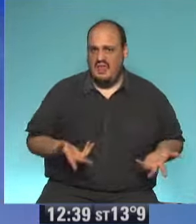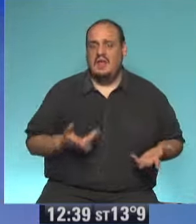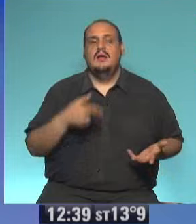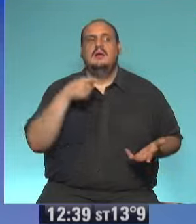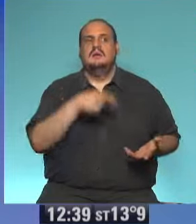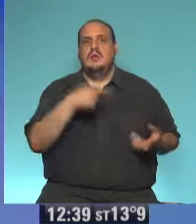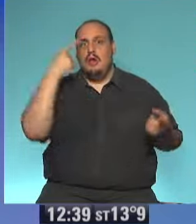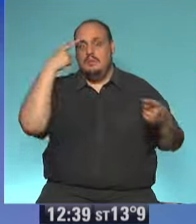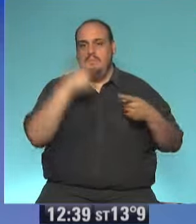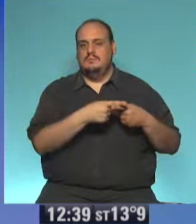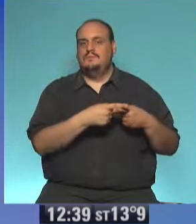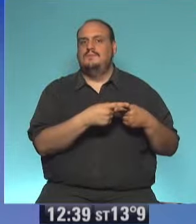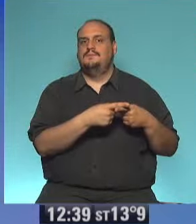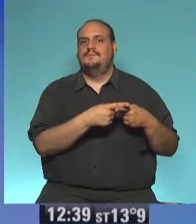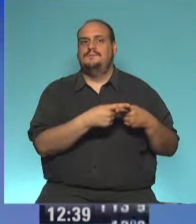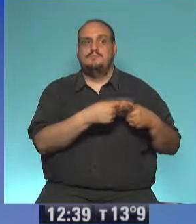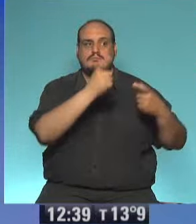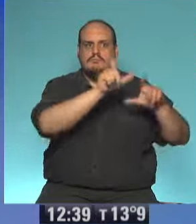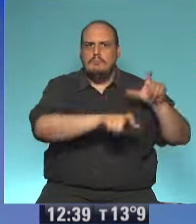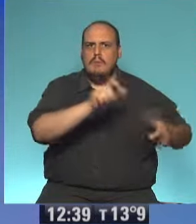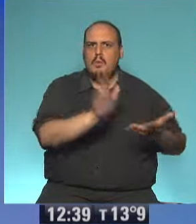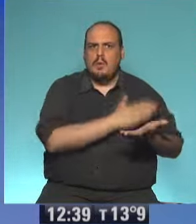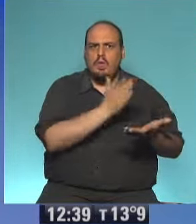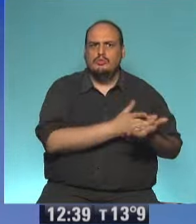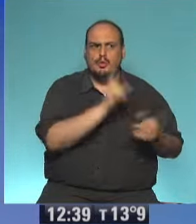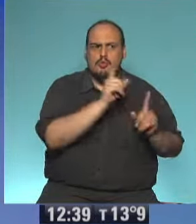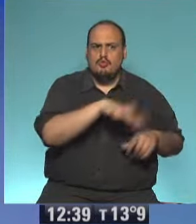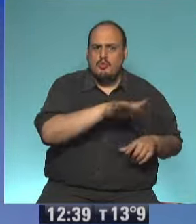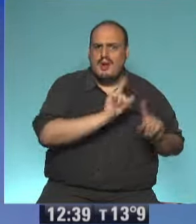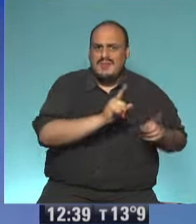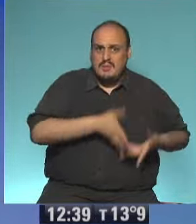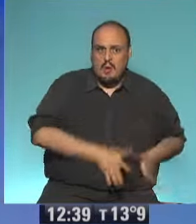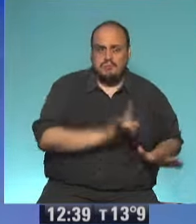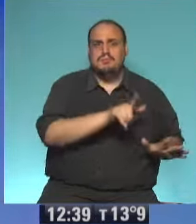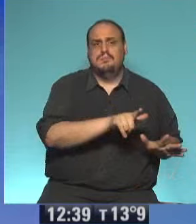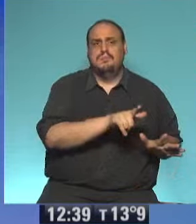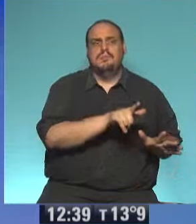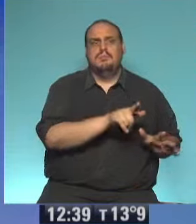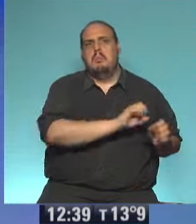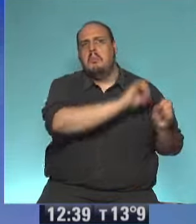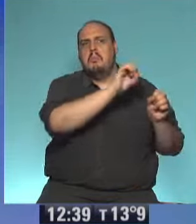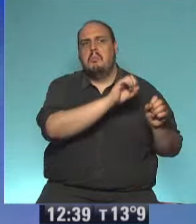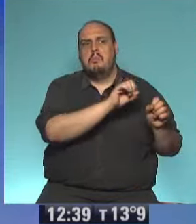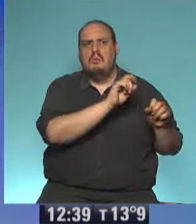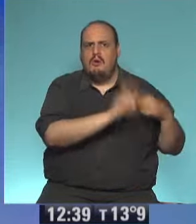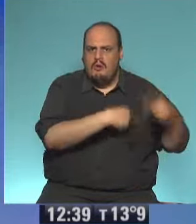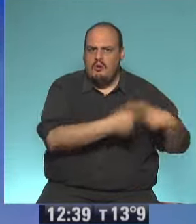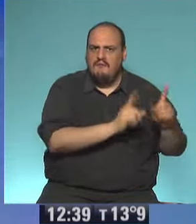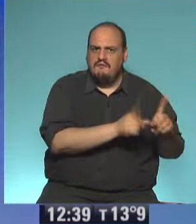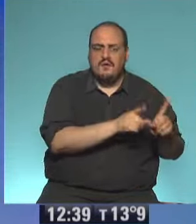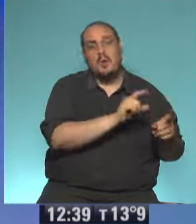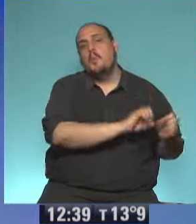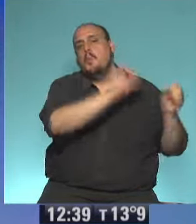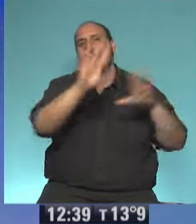productores puedan trabajar en su lugar de origen y no se tengan que, nuevas generaciones no se tengan que trasladar a